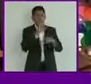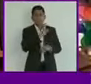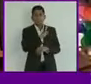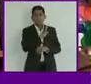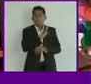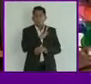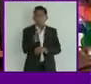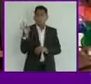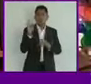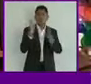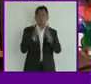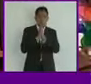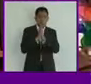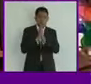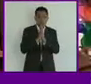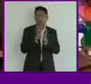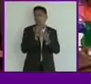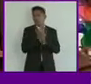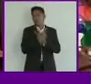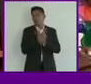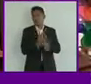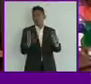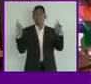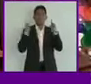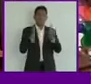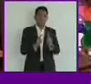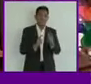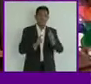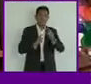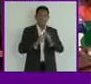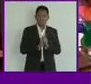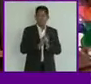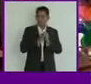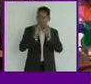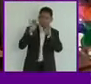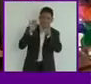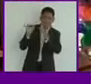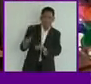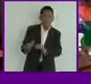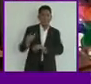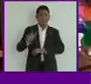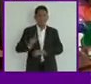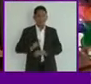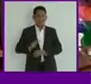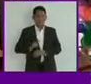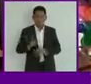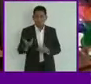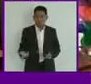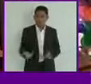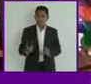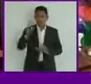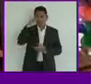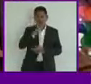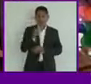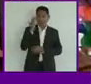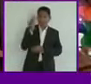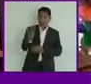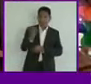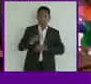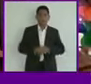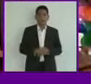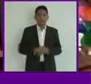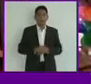eso es importante. Yo quisiera cerrar agradeciéndoles a todos y a todas, mandándoles un saludo afectuoso. Ustedes saben